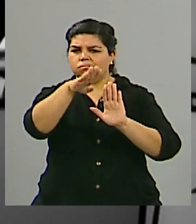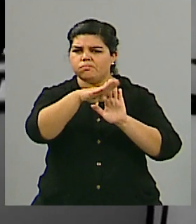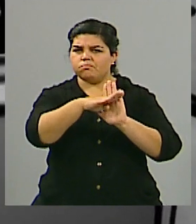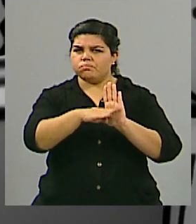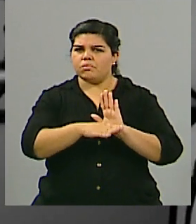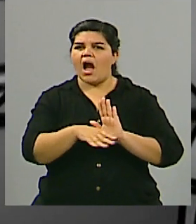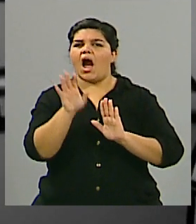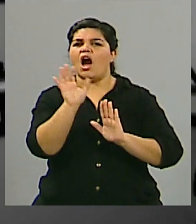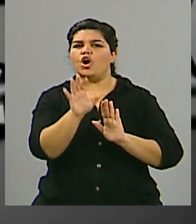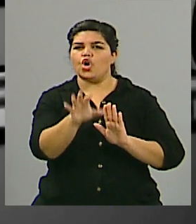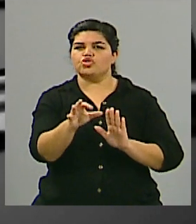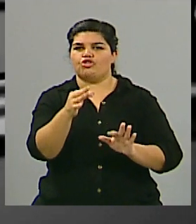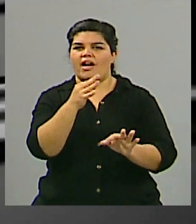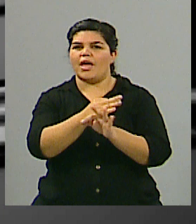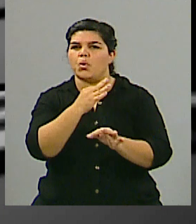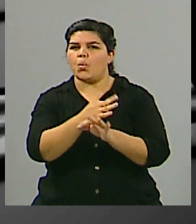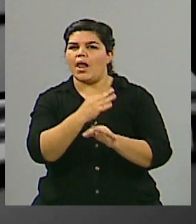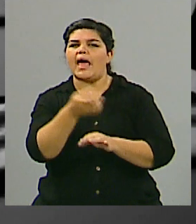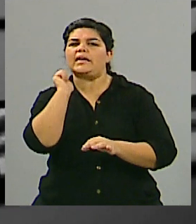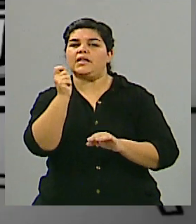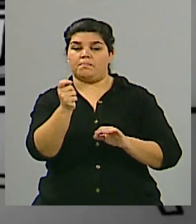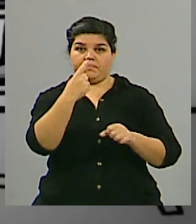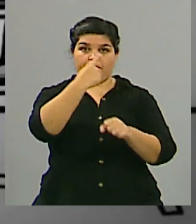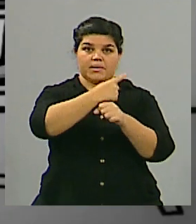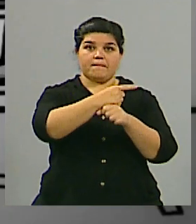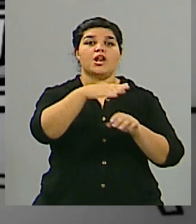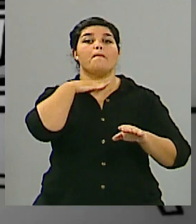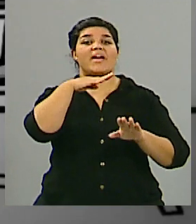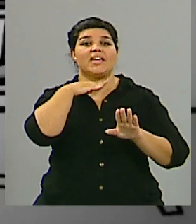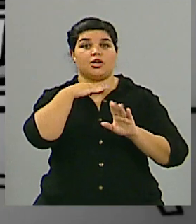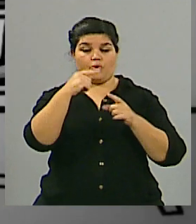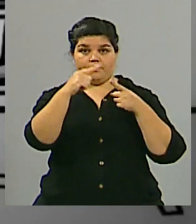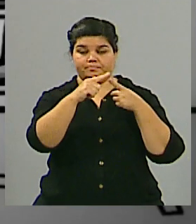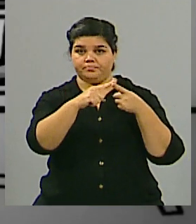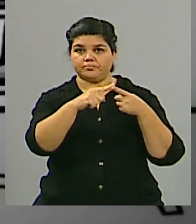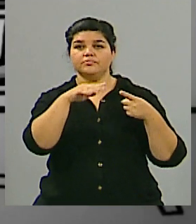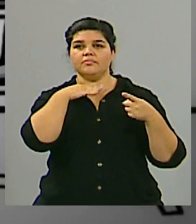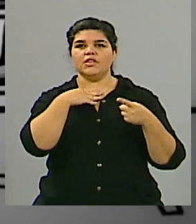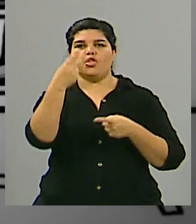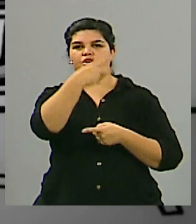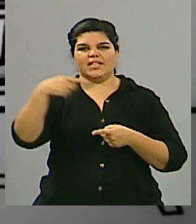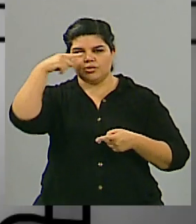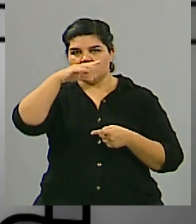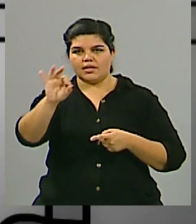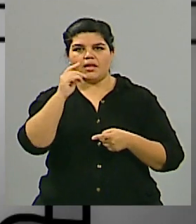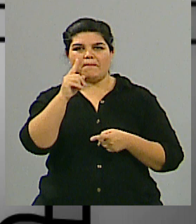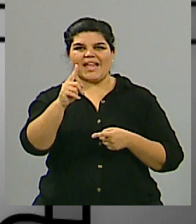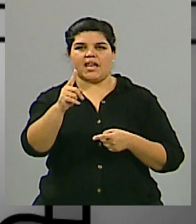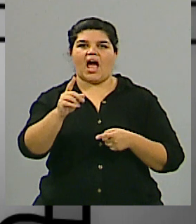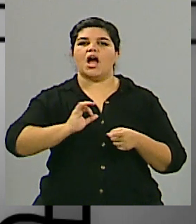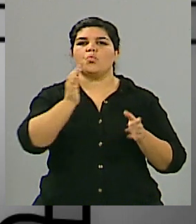escolar, a México, ¿sí? Con más de 270.000 casos anuales, ¿sí? Que es una